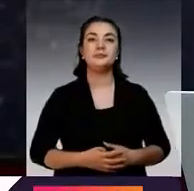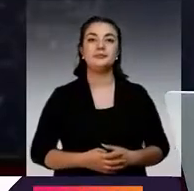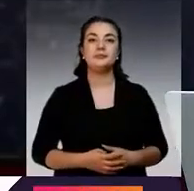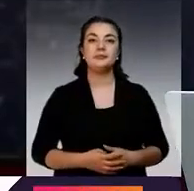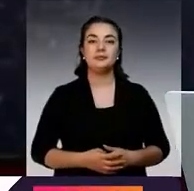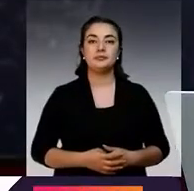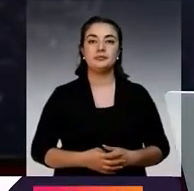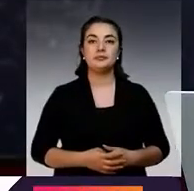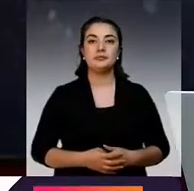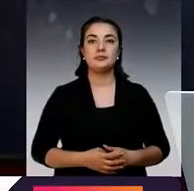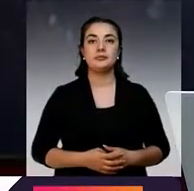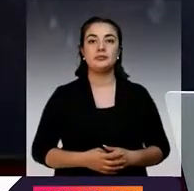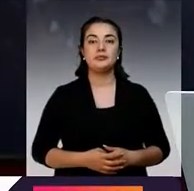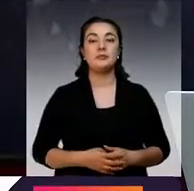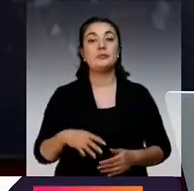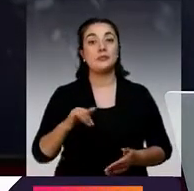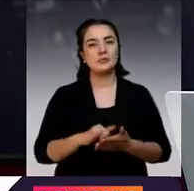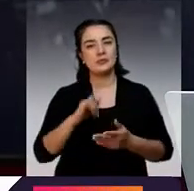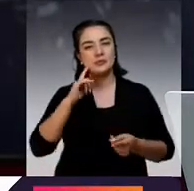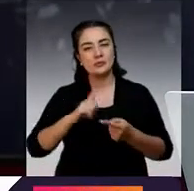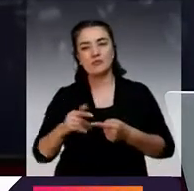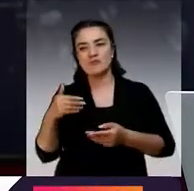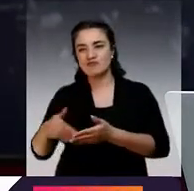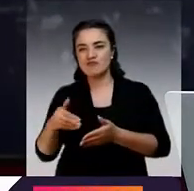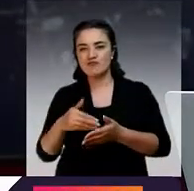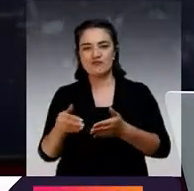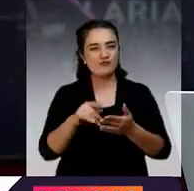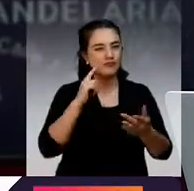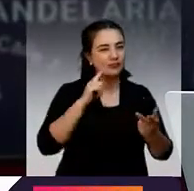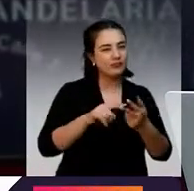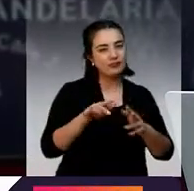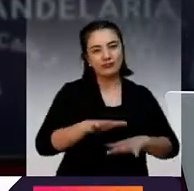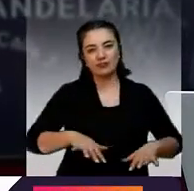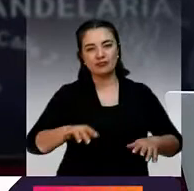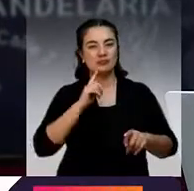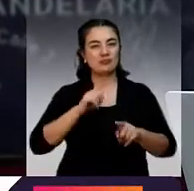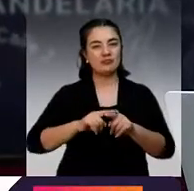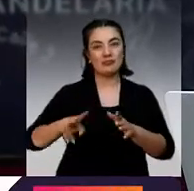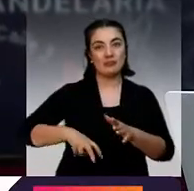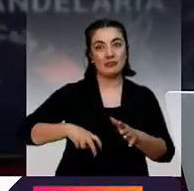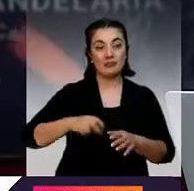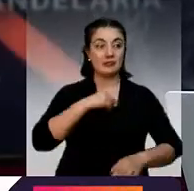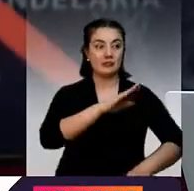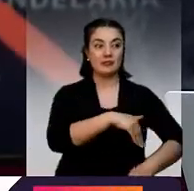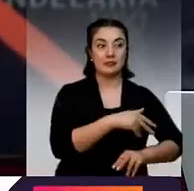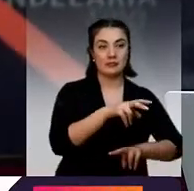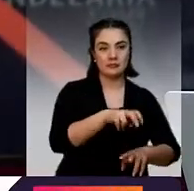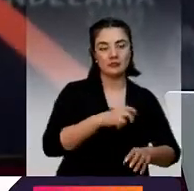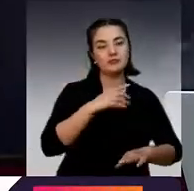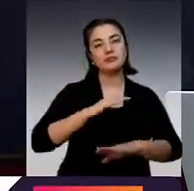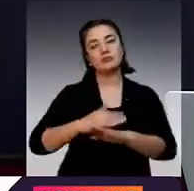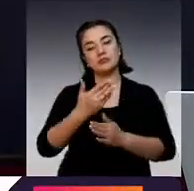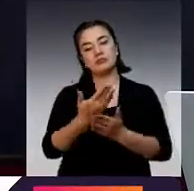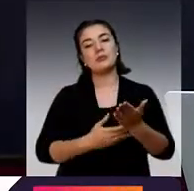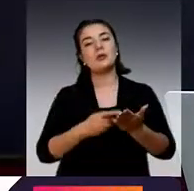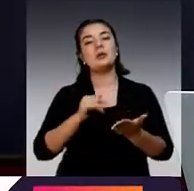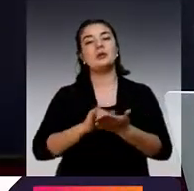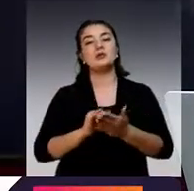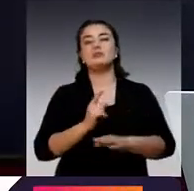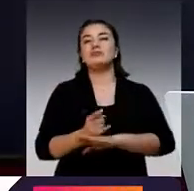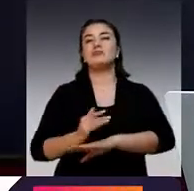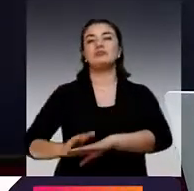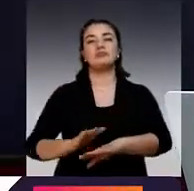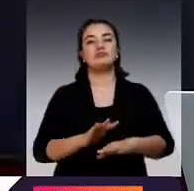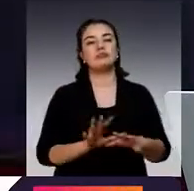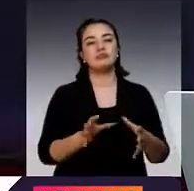Para aumentar los compradores en la estrategia de agricultura por contrato, el ministro de Agricultura firmó un memorando de entendimiento con gremios como